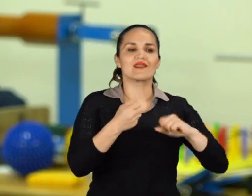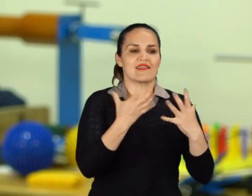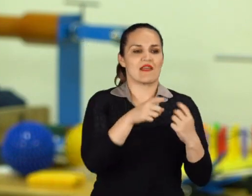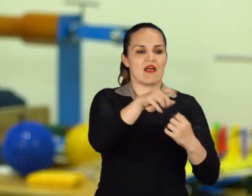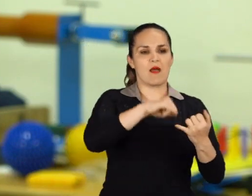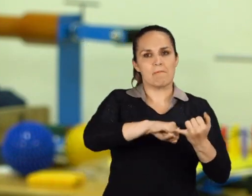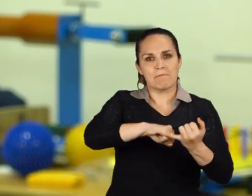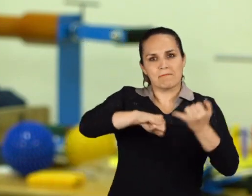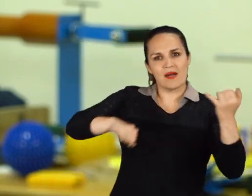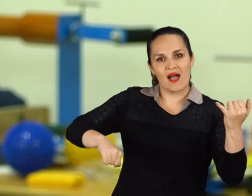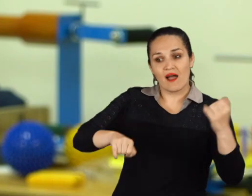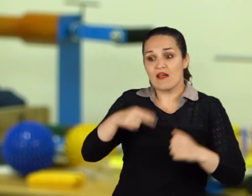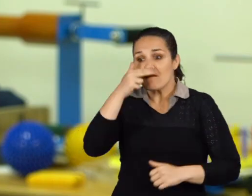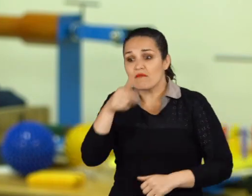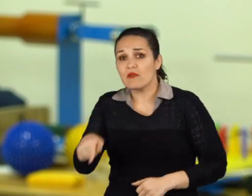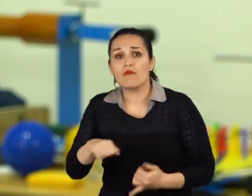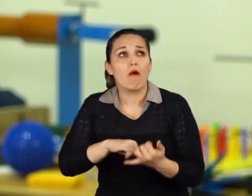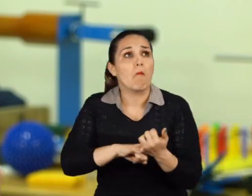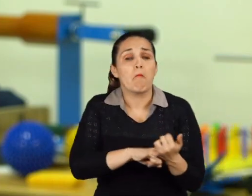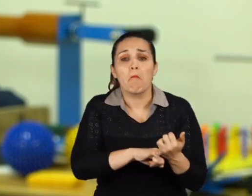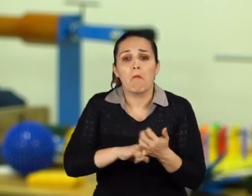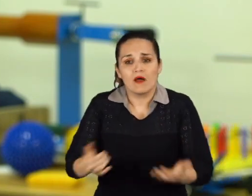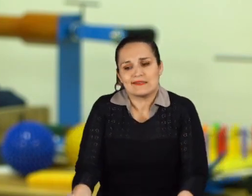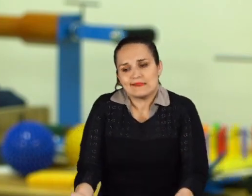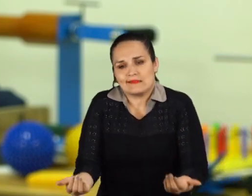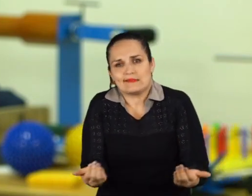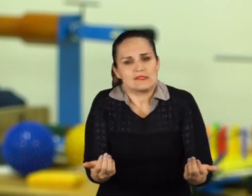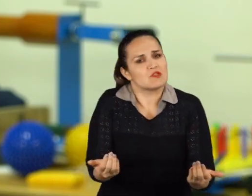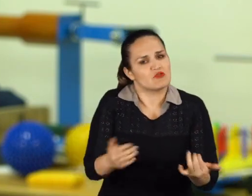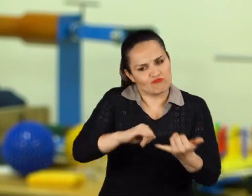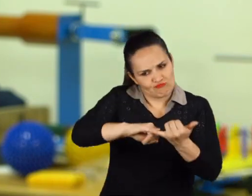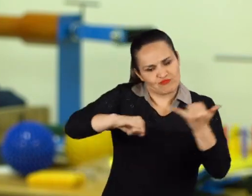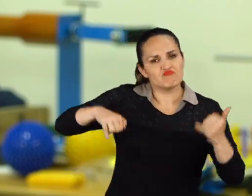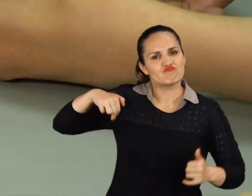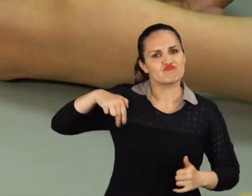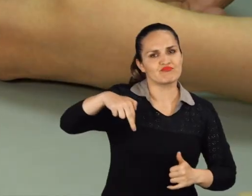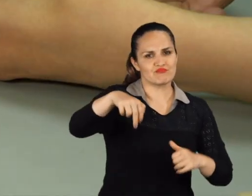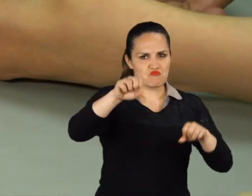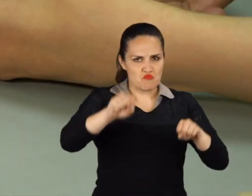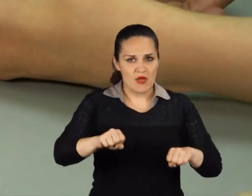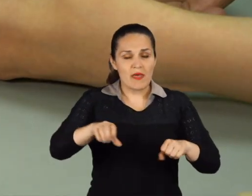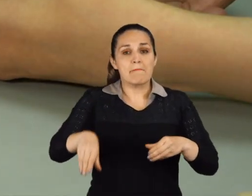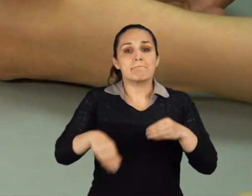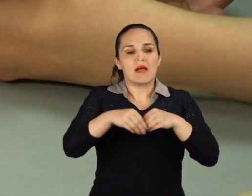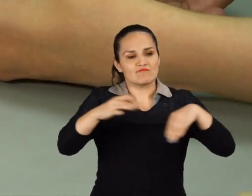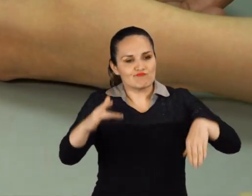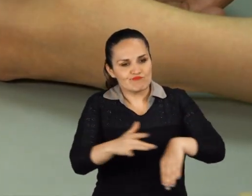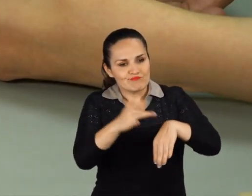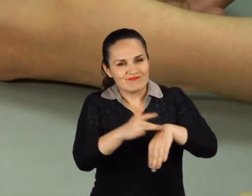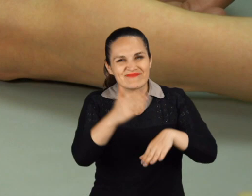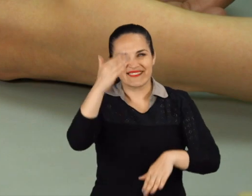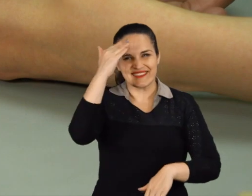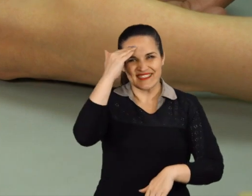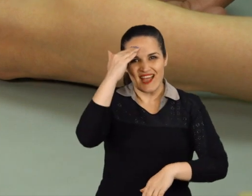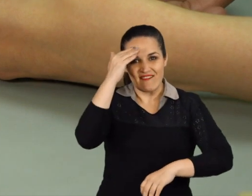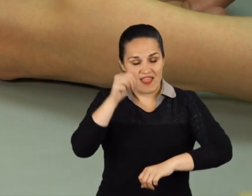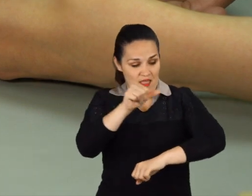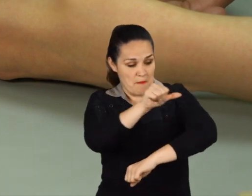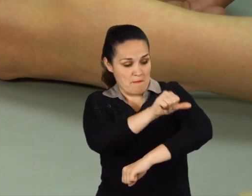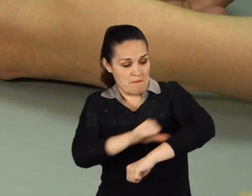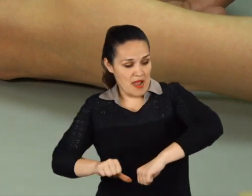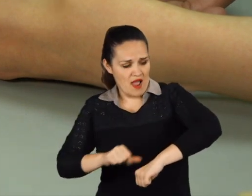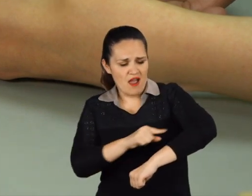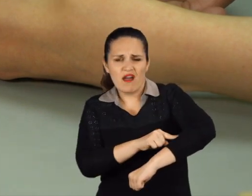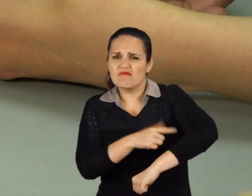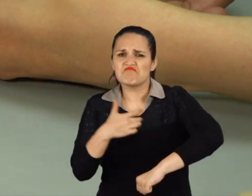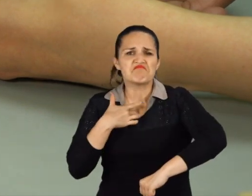máxima independencia de los niños o de los adolescentes en la ejecución de las actividades de la vida diaria. La estimulación táctil. Por la cirugía, el área de